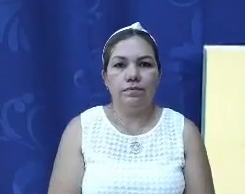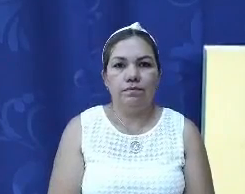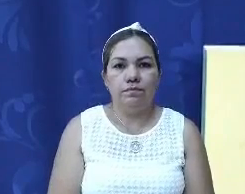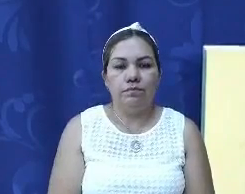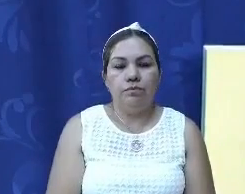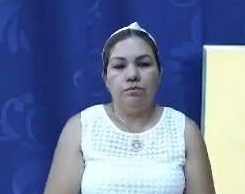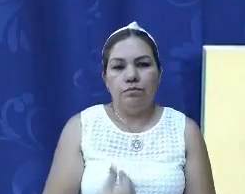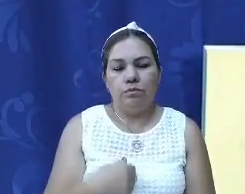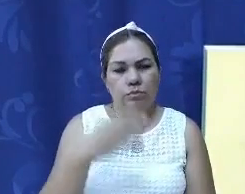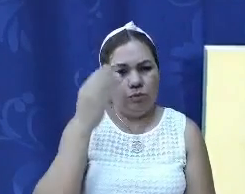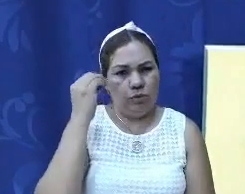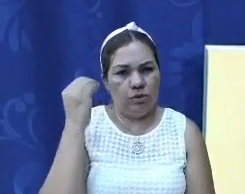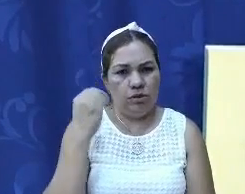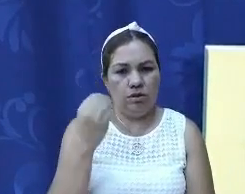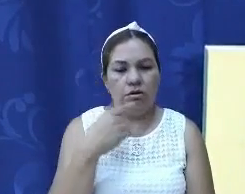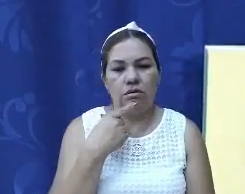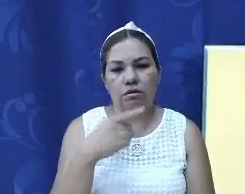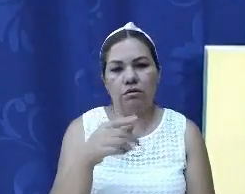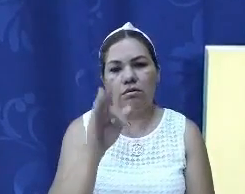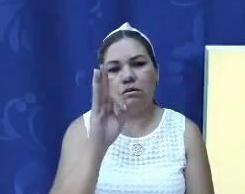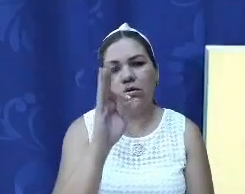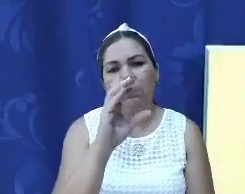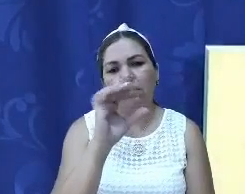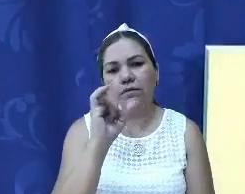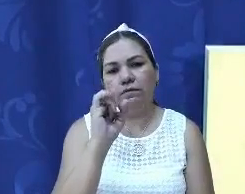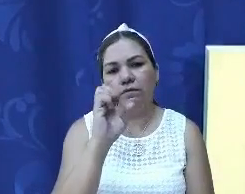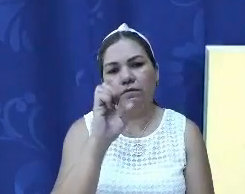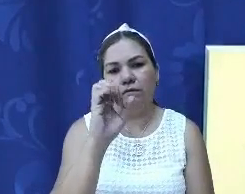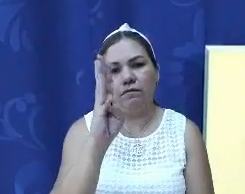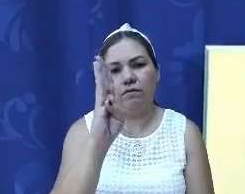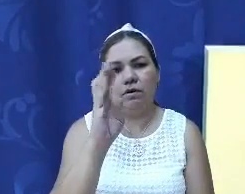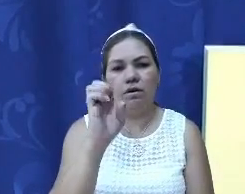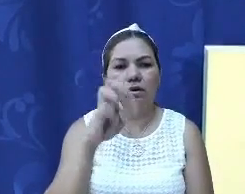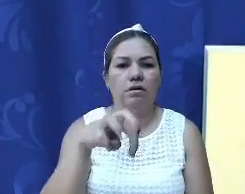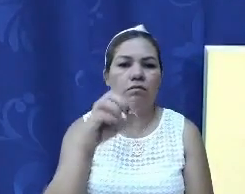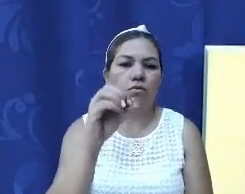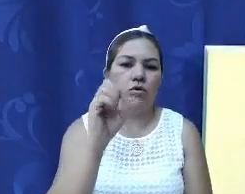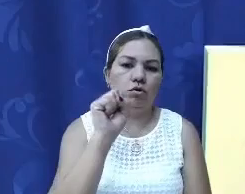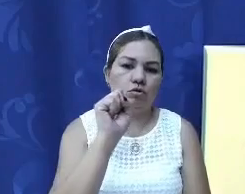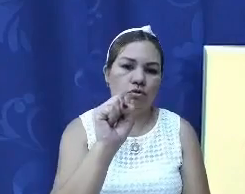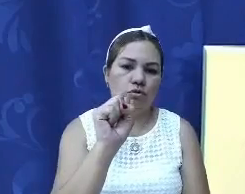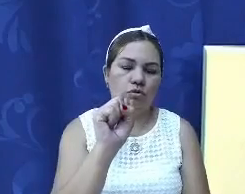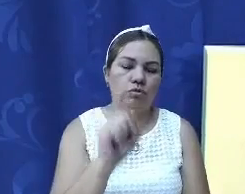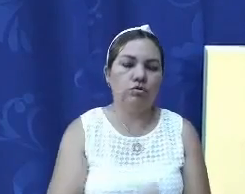¿por qué debemos calafatear, verdad, el arca?